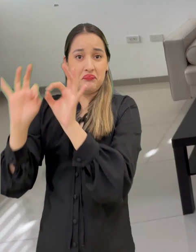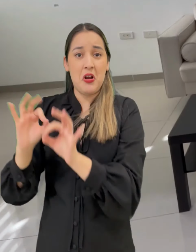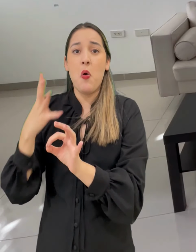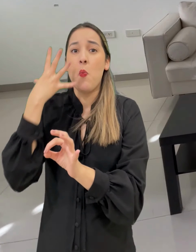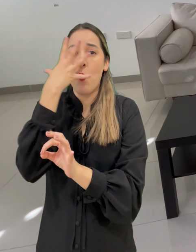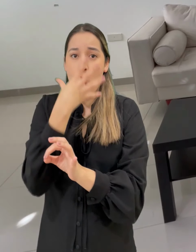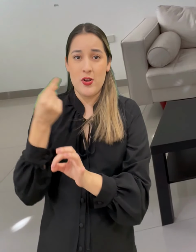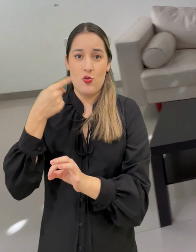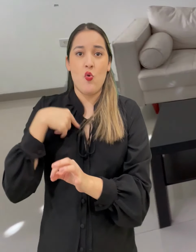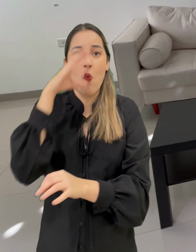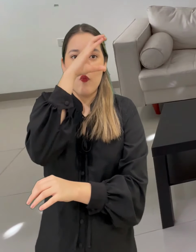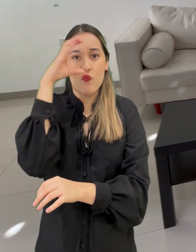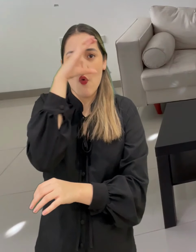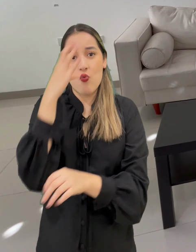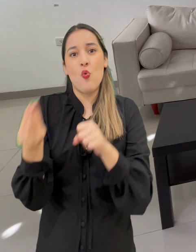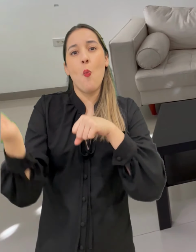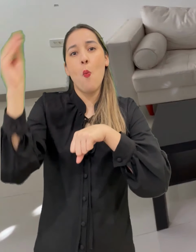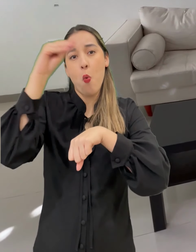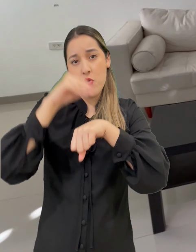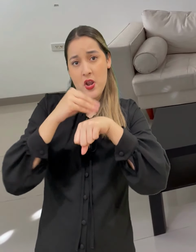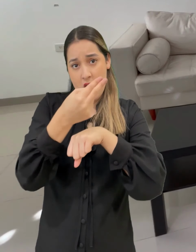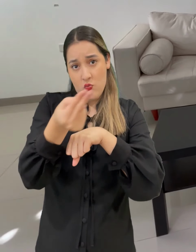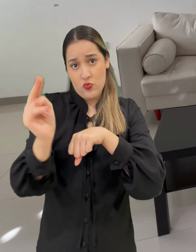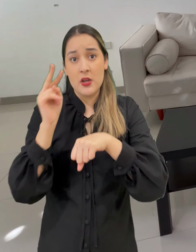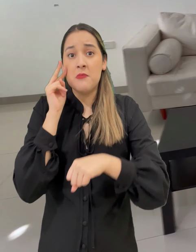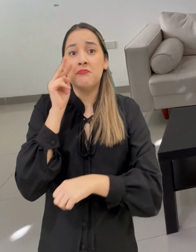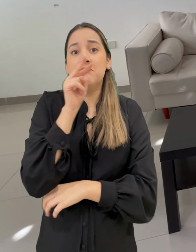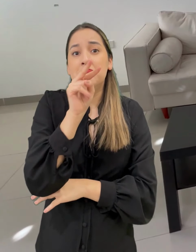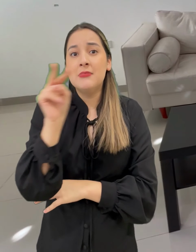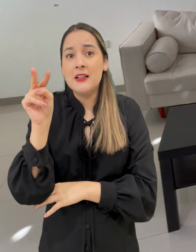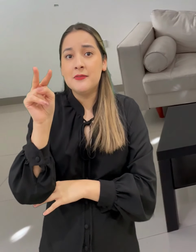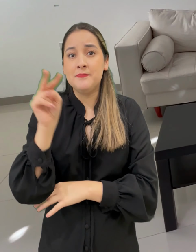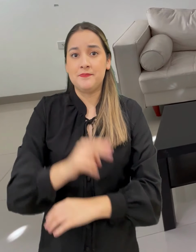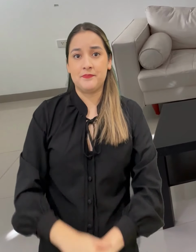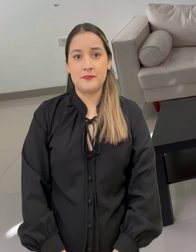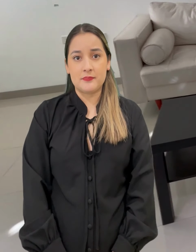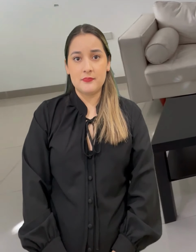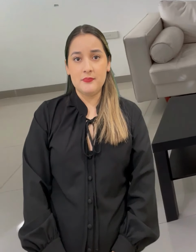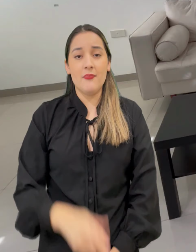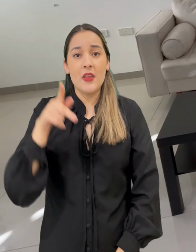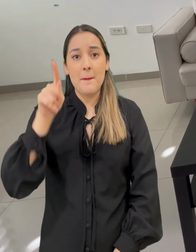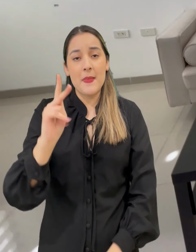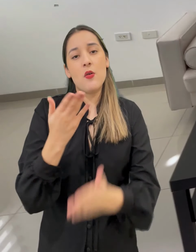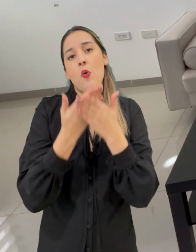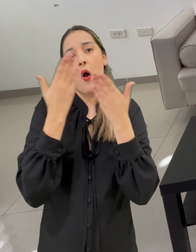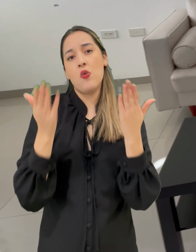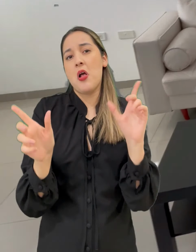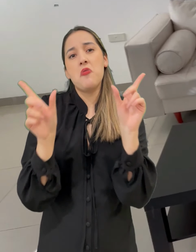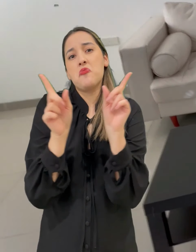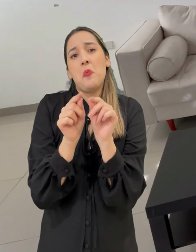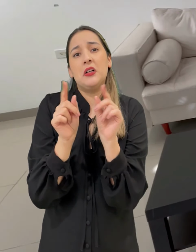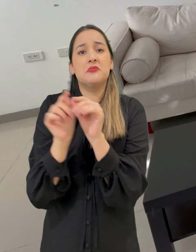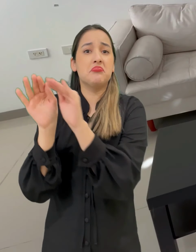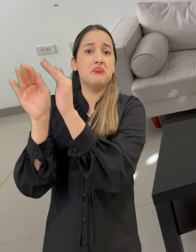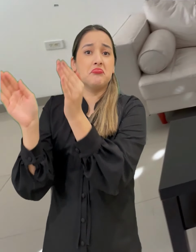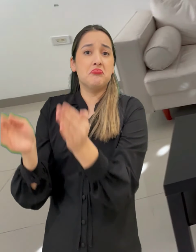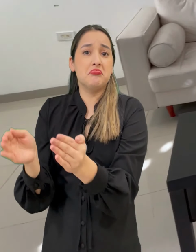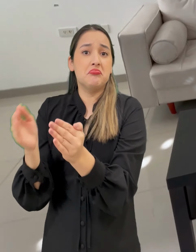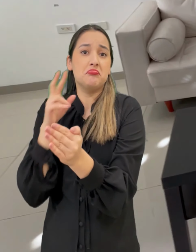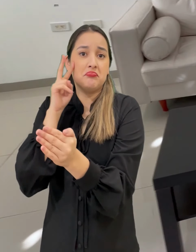decoramos muy bonito voy a ver si les puedo poner unas fotos para que lo miren pero pues ahorita está funcionando